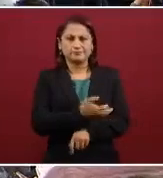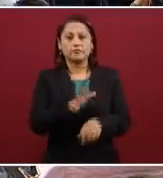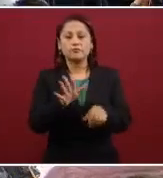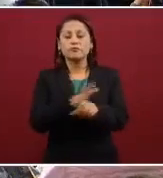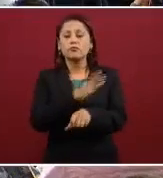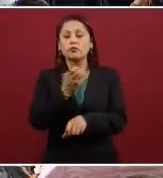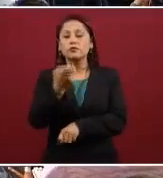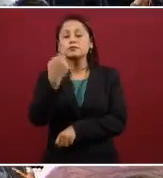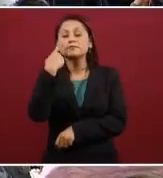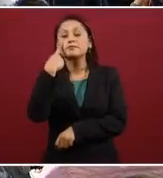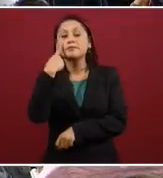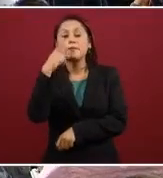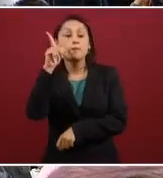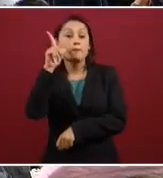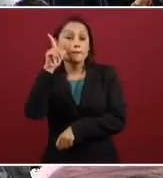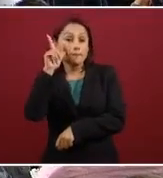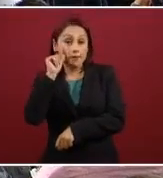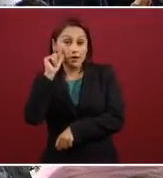pantalla